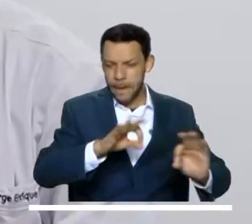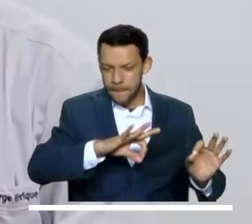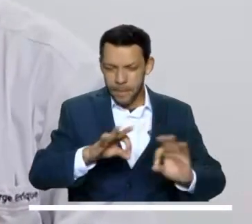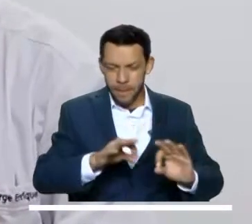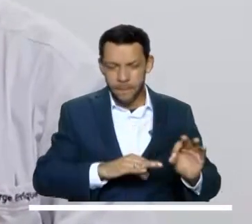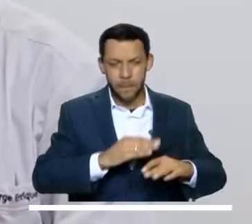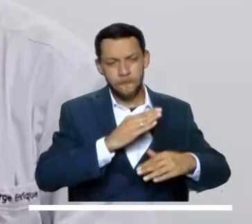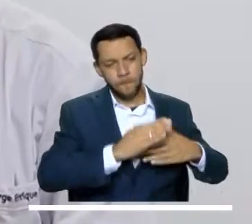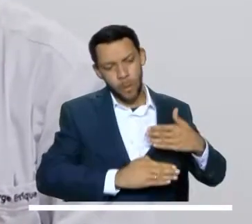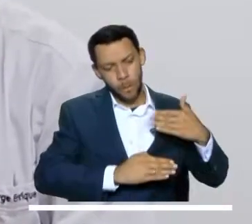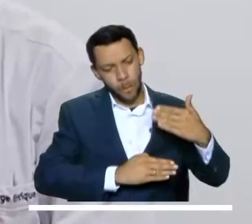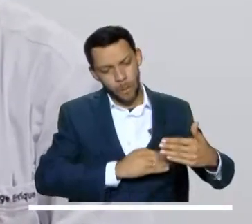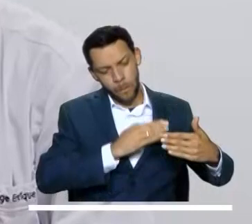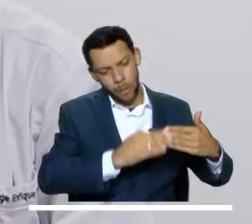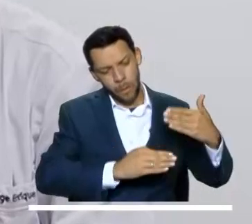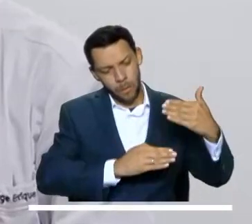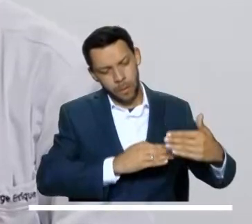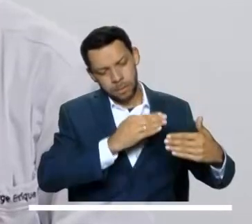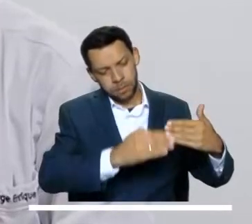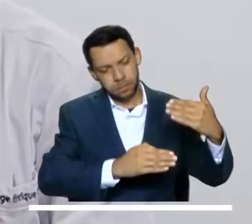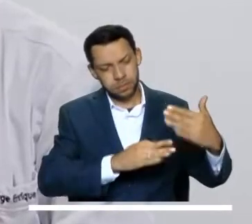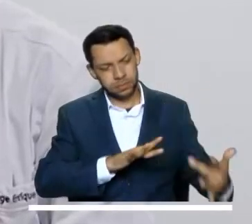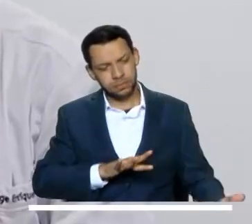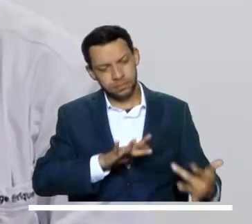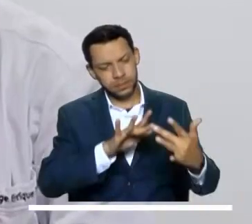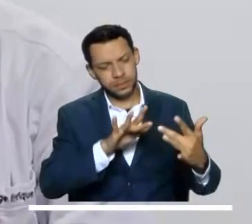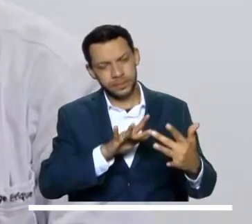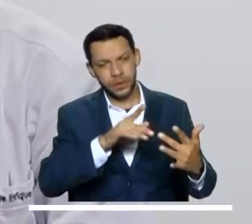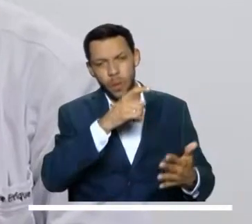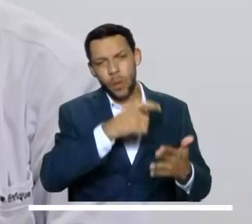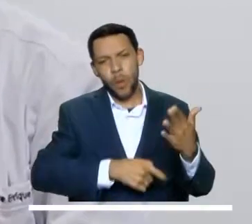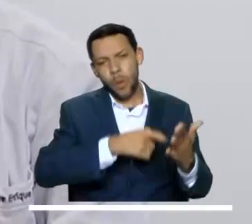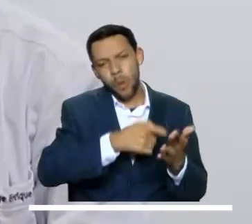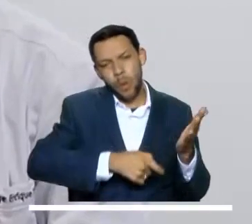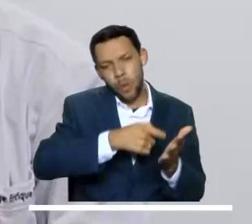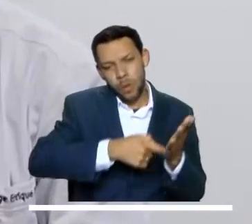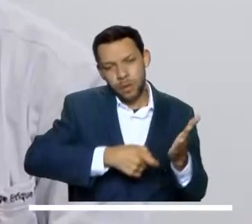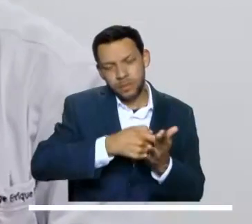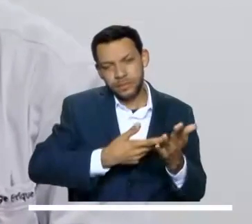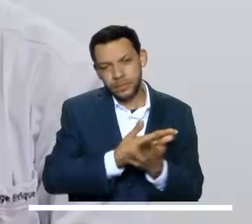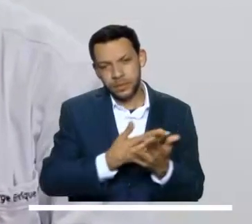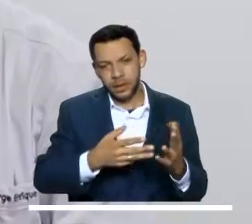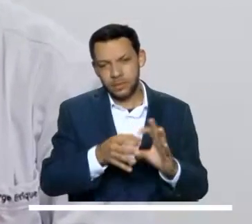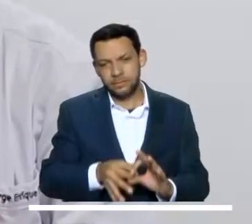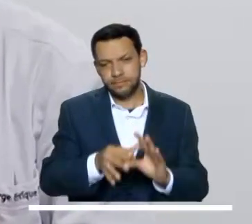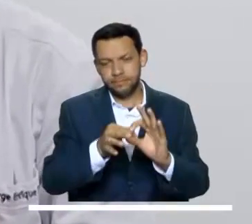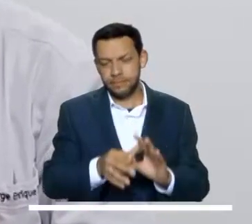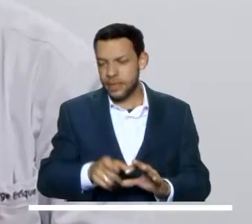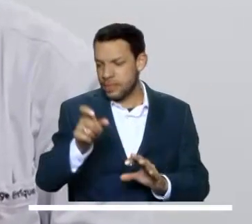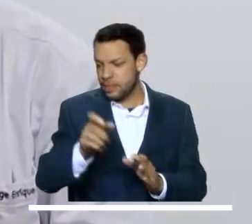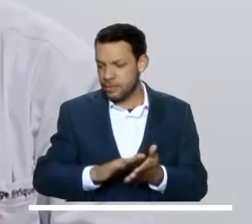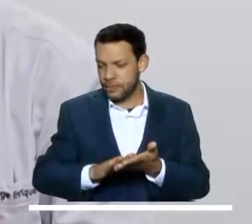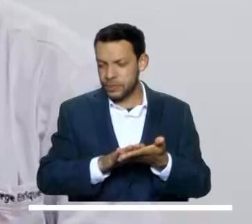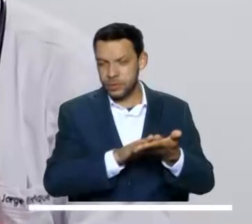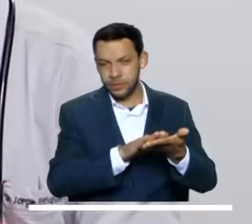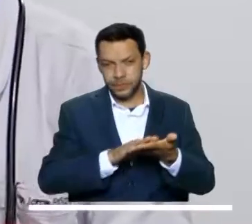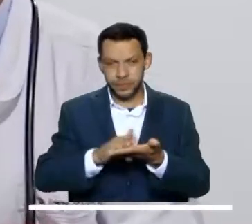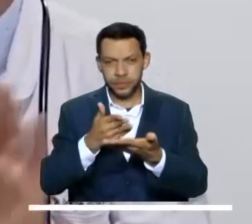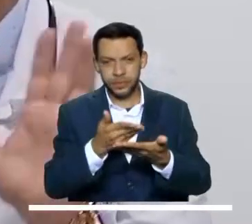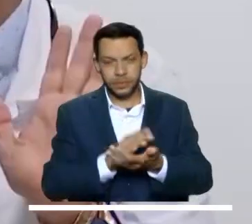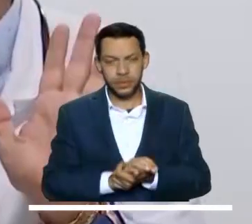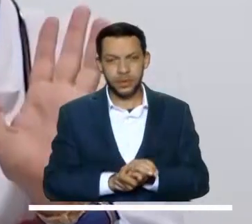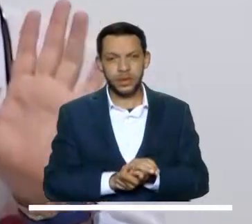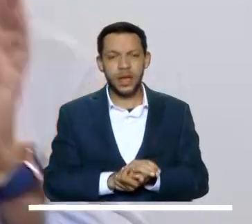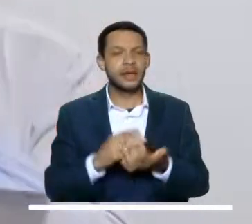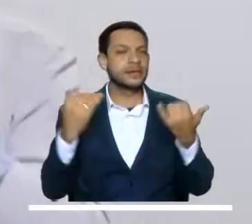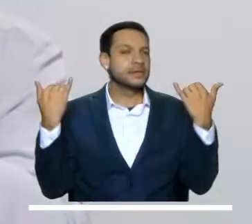causa directa para poderla tratar correctamente y poder corregir ese malestar o ese síntoma que tiene el paciente. Bueno,